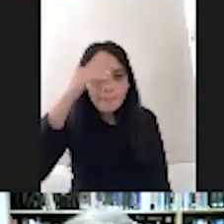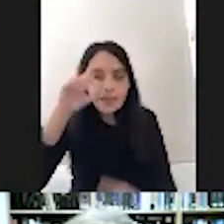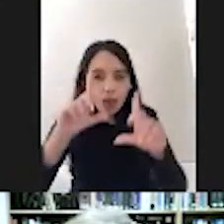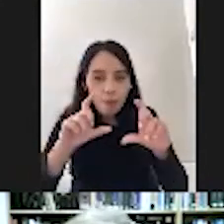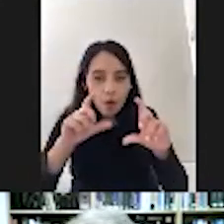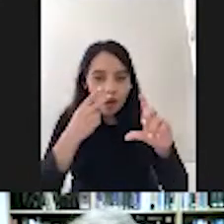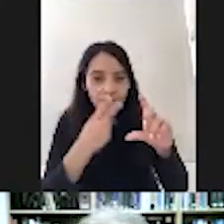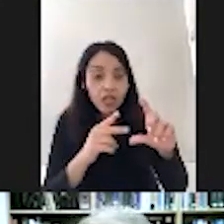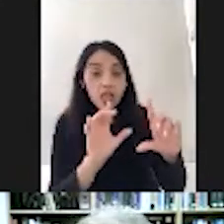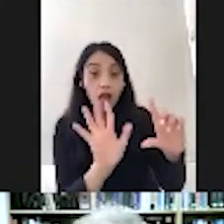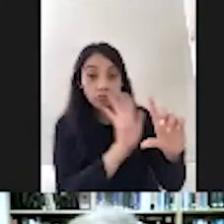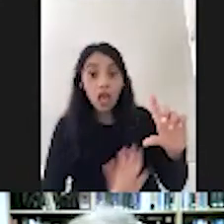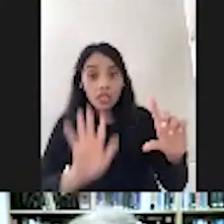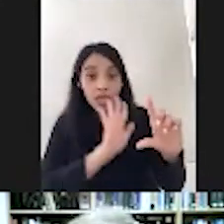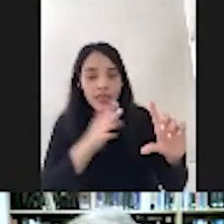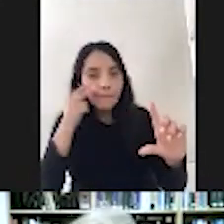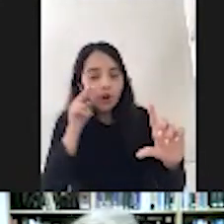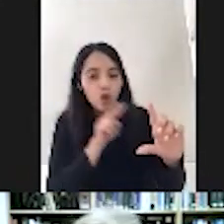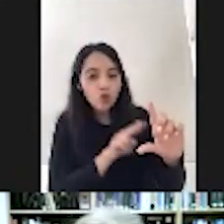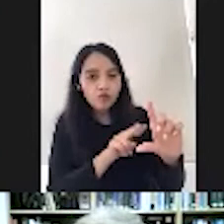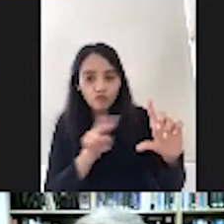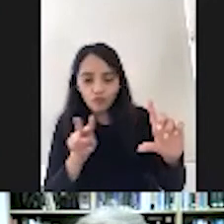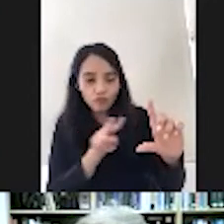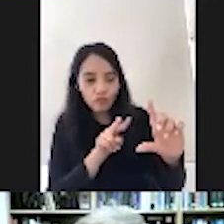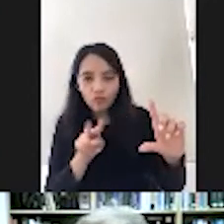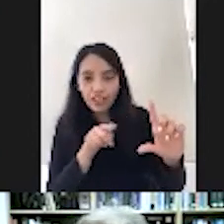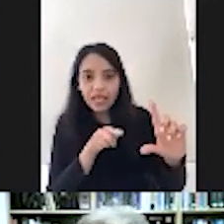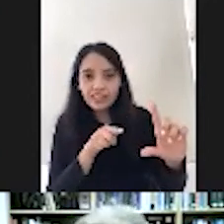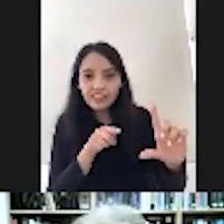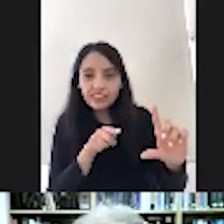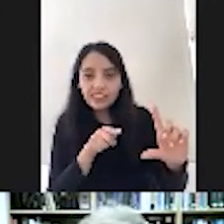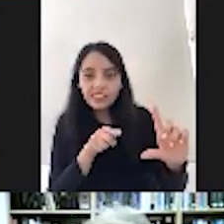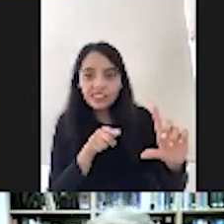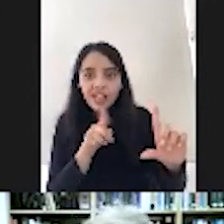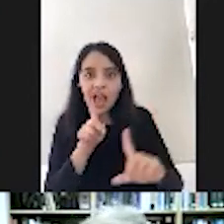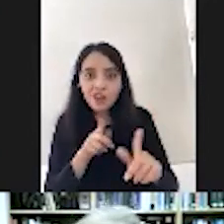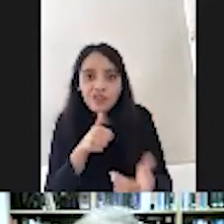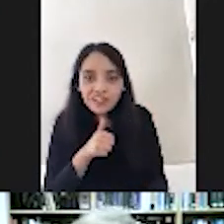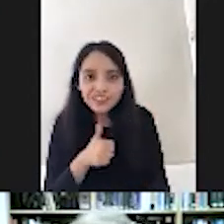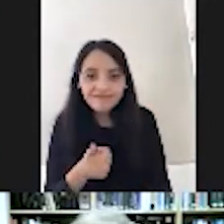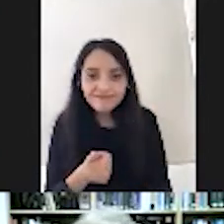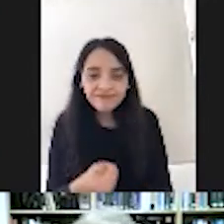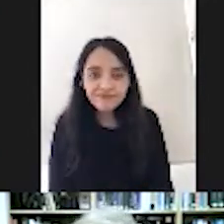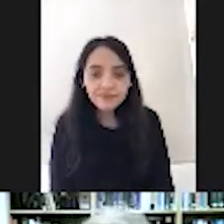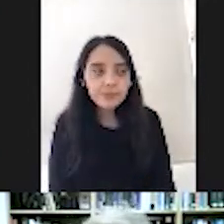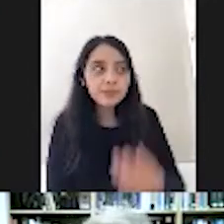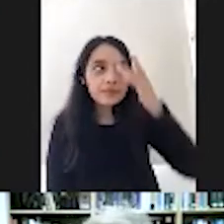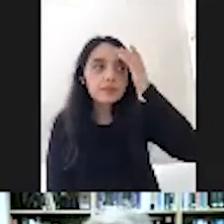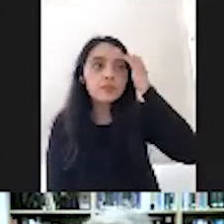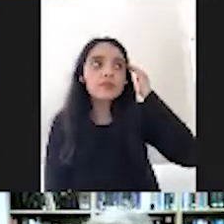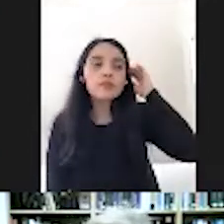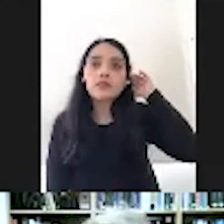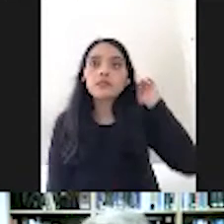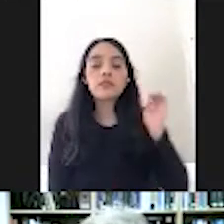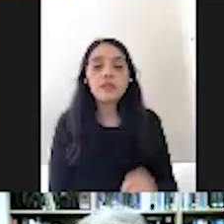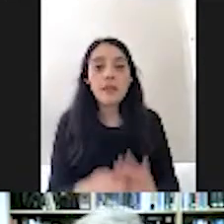se mueve, pero nuestros ojos se mueven y hay algo entonces que falta, ¿cierto? De la misma manera,